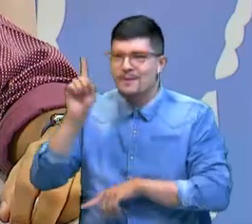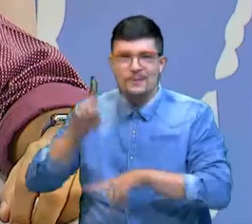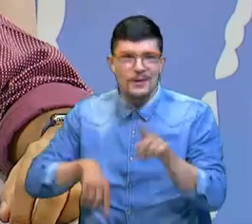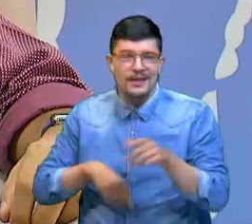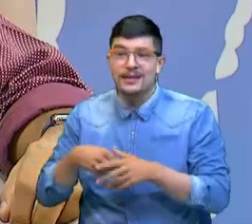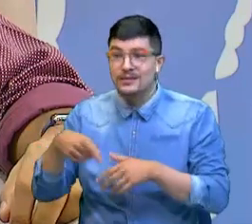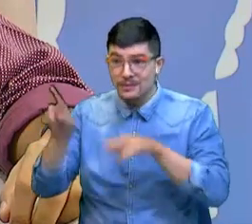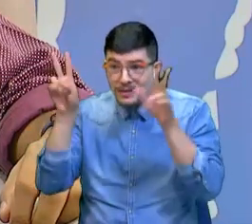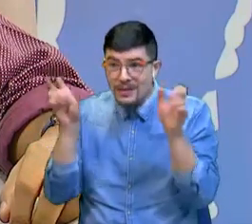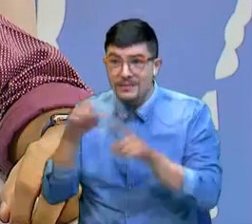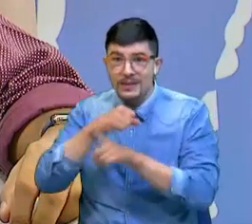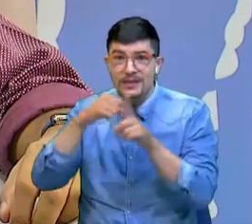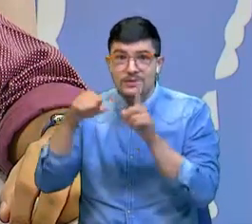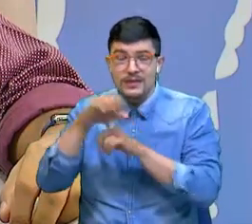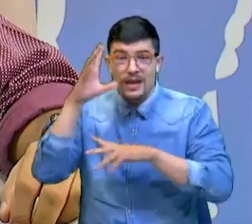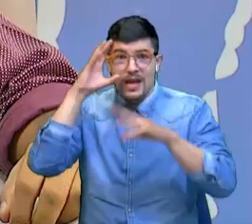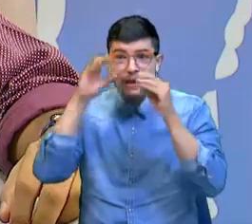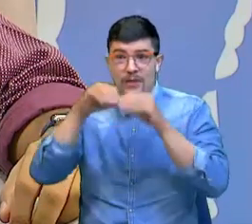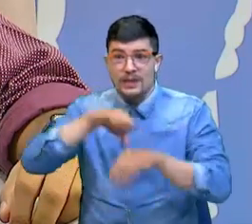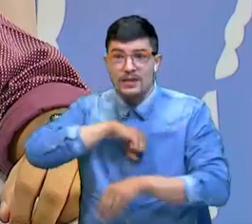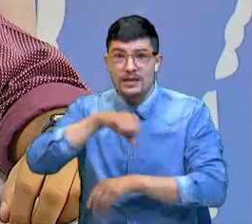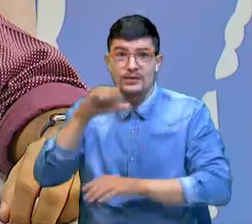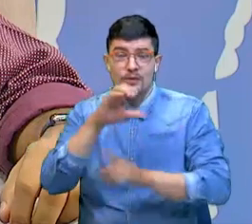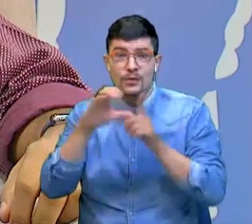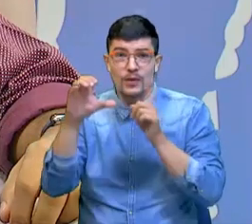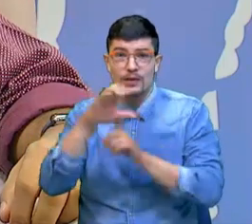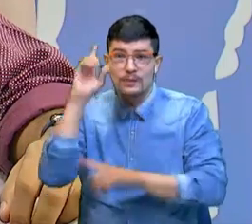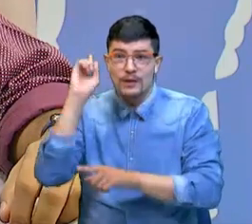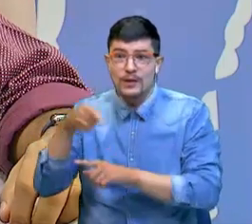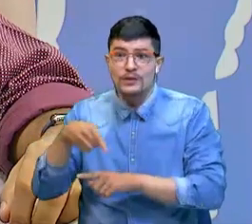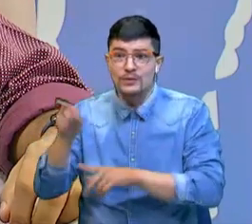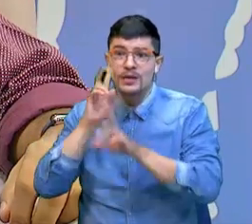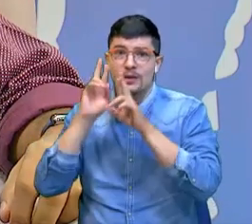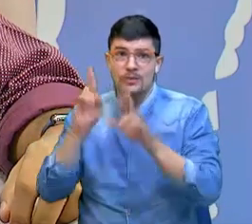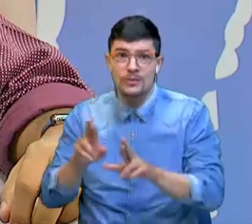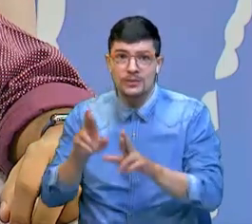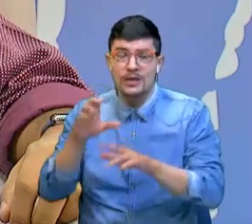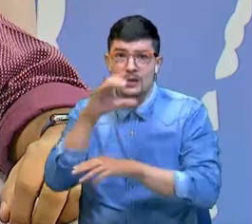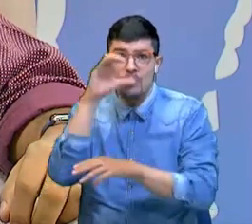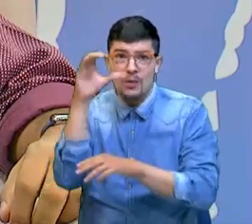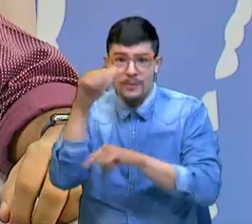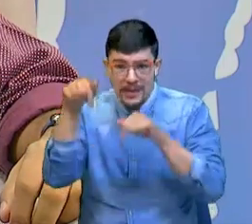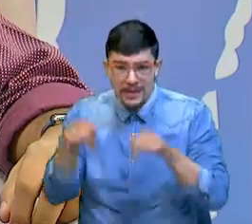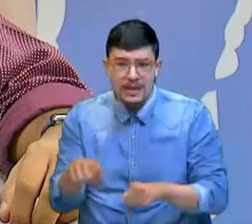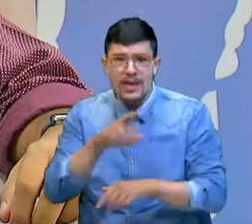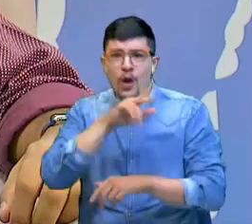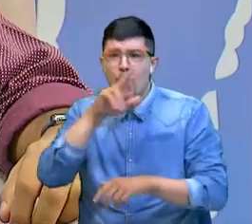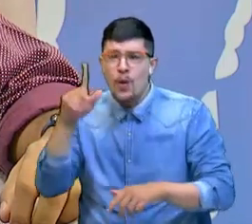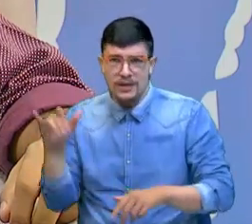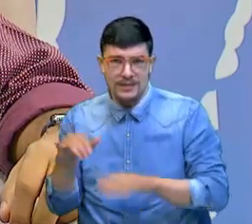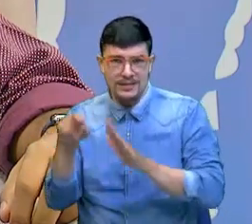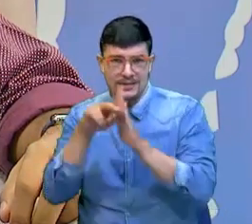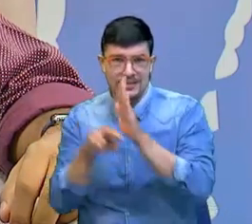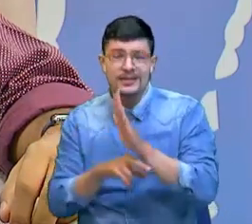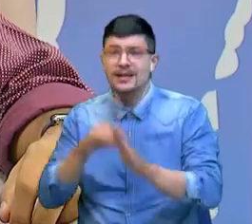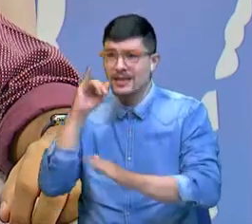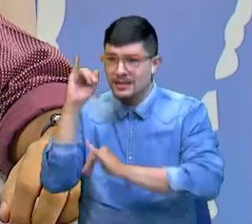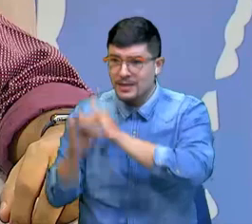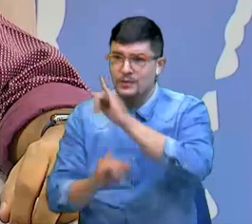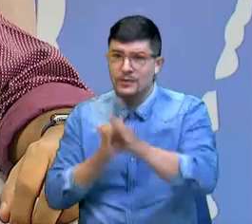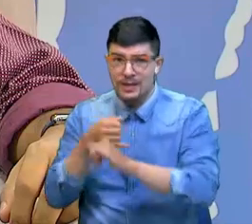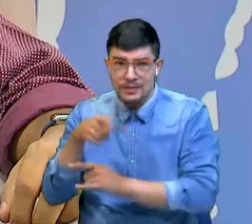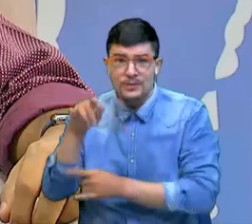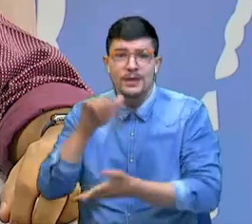de seguridad social, el Pacto de Derechos Económicos, Políticos y Culturales, ratificado por Colombia, y otros instrumentos internacionales, la